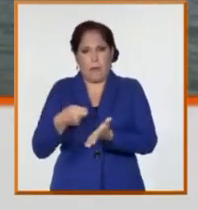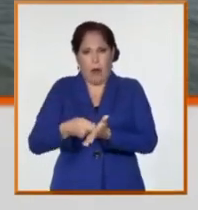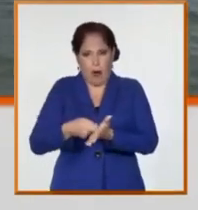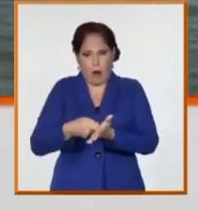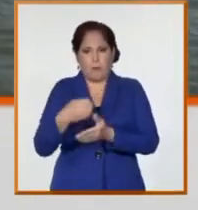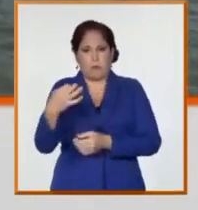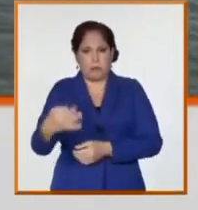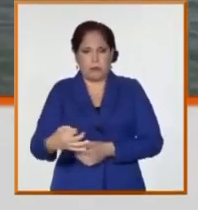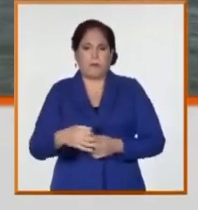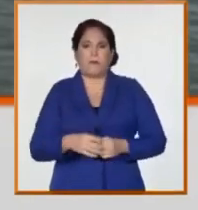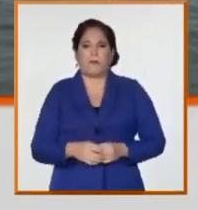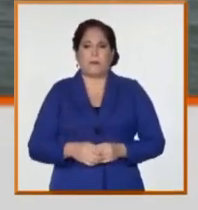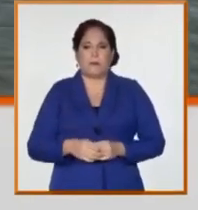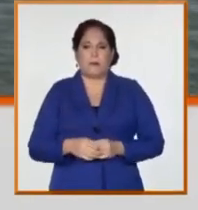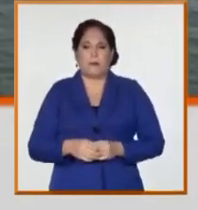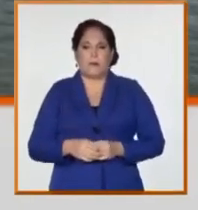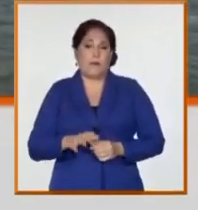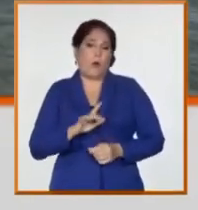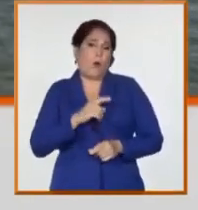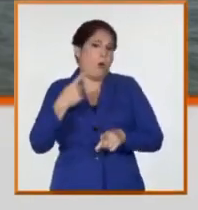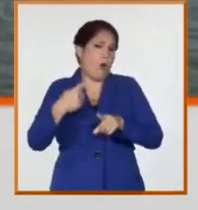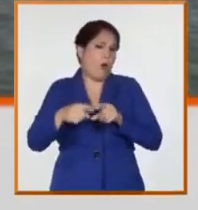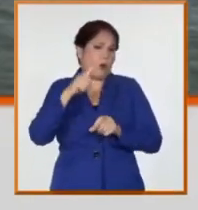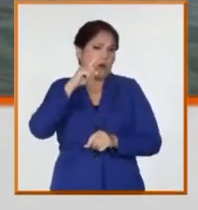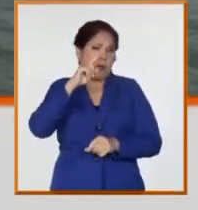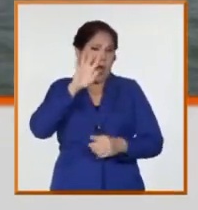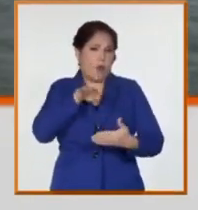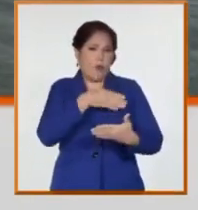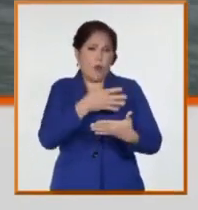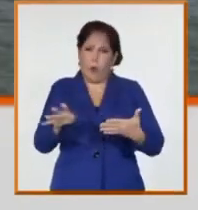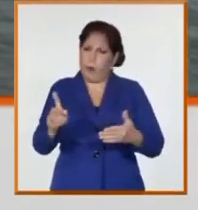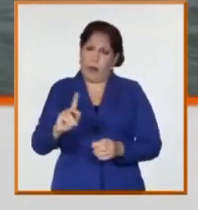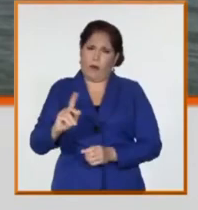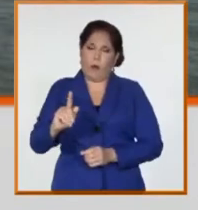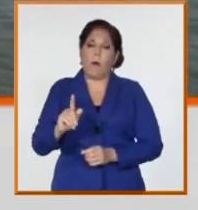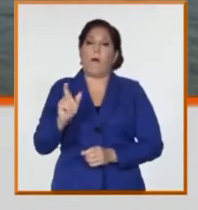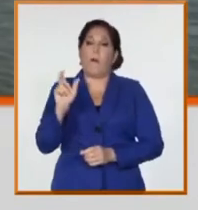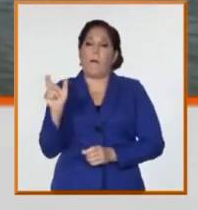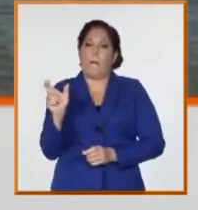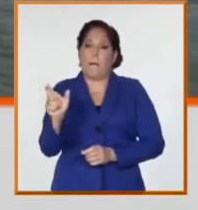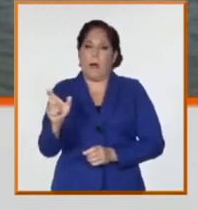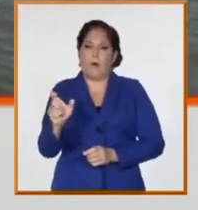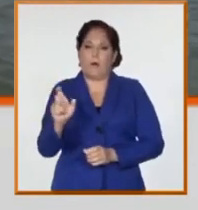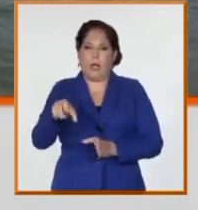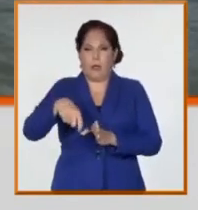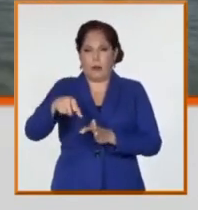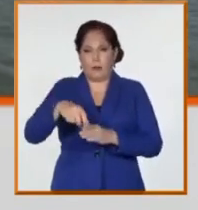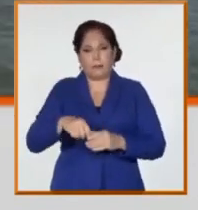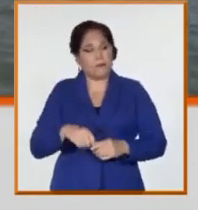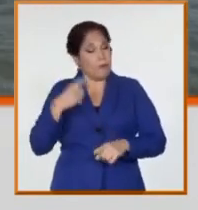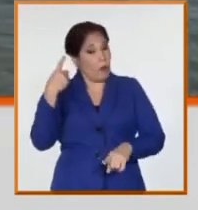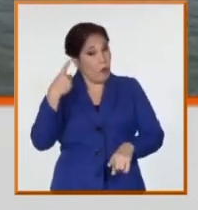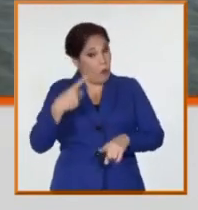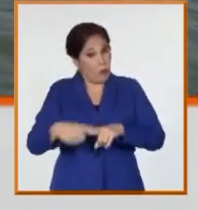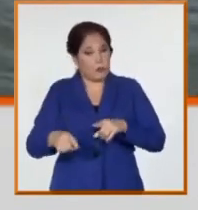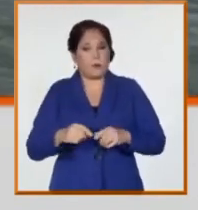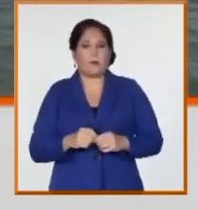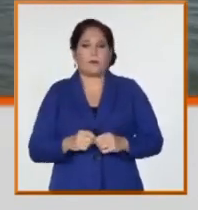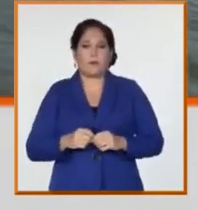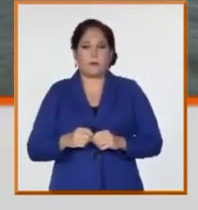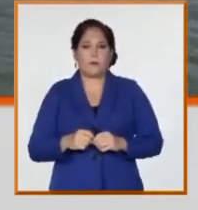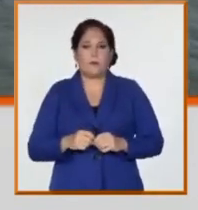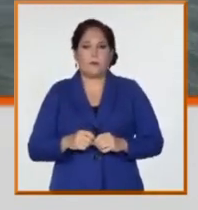no hablar de las nóminas domiciliadas sino ya reciben el pago por tarjeta magnética tenemos otro otro